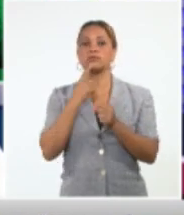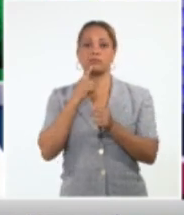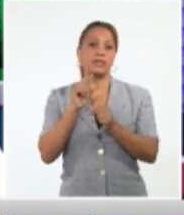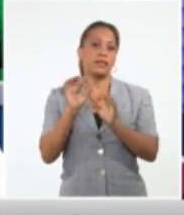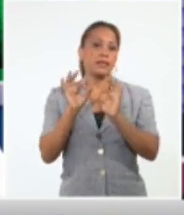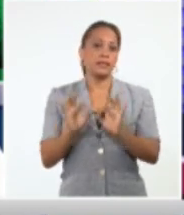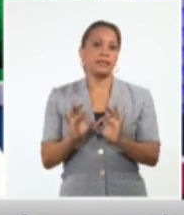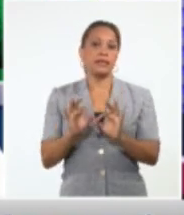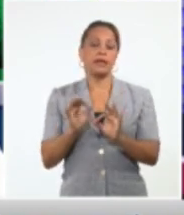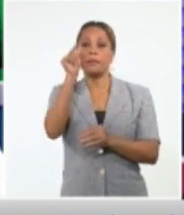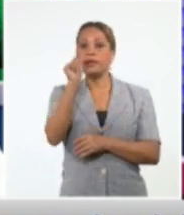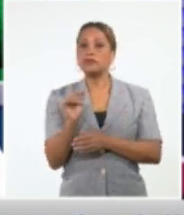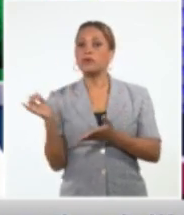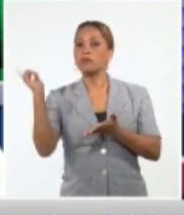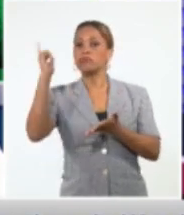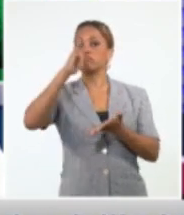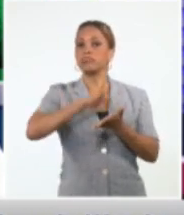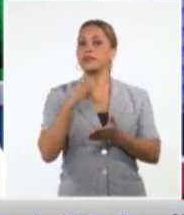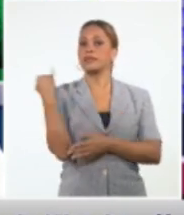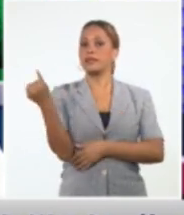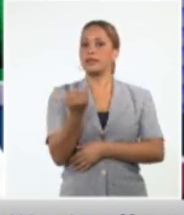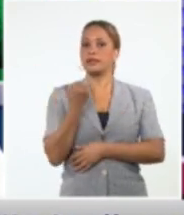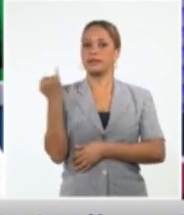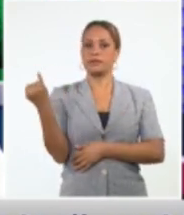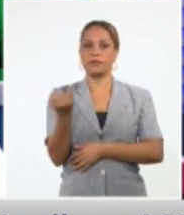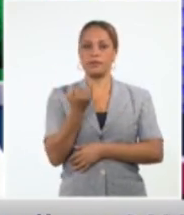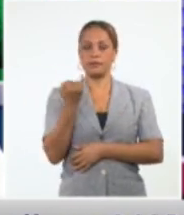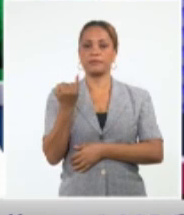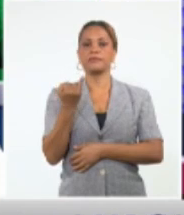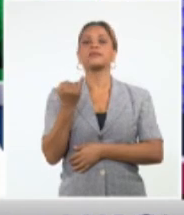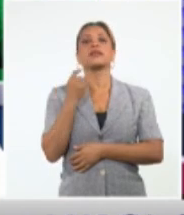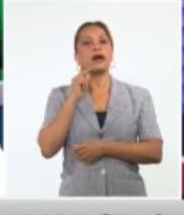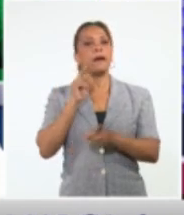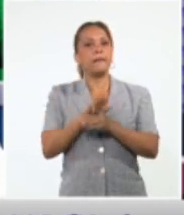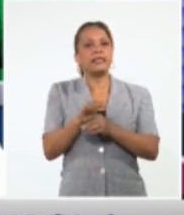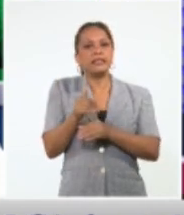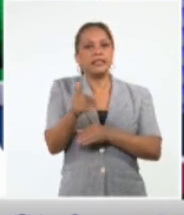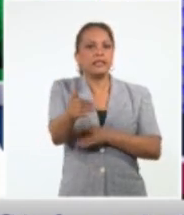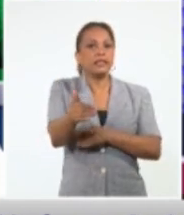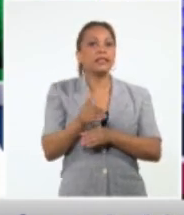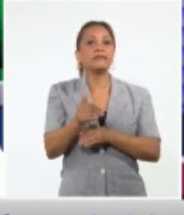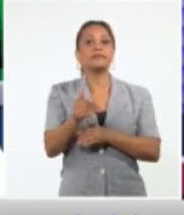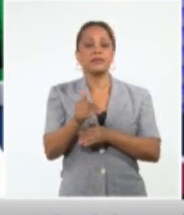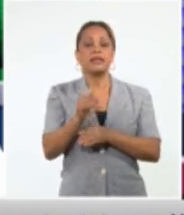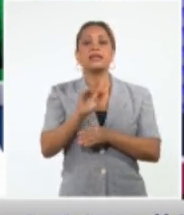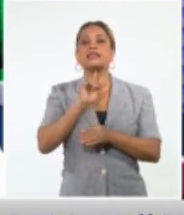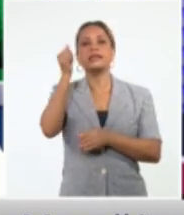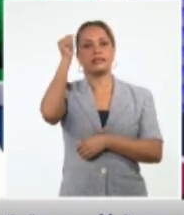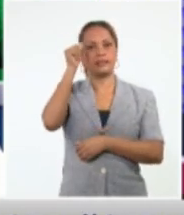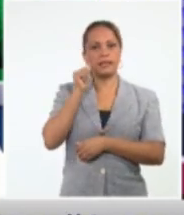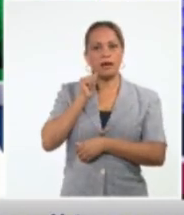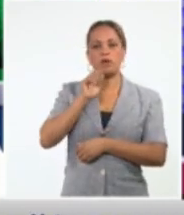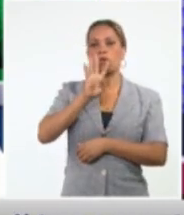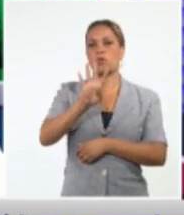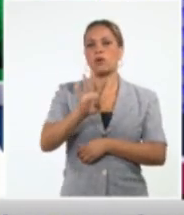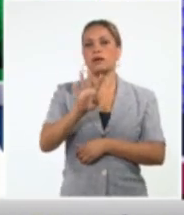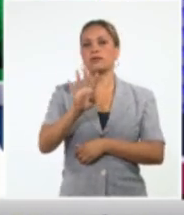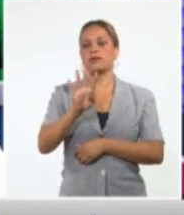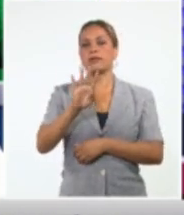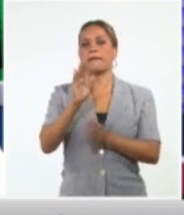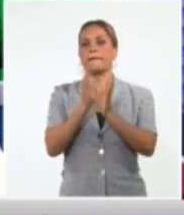de viajeros internacionales, que se van a aplicar a partir del sábado 4 de